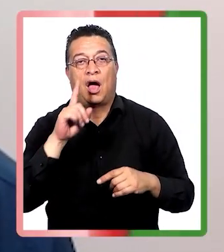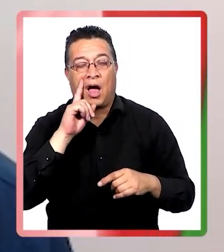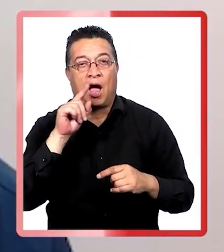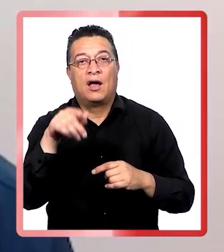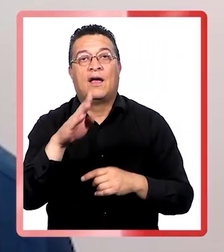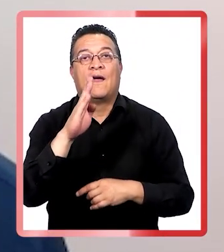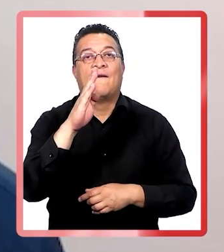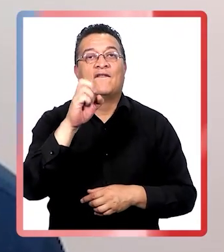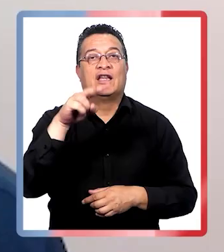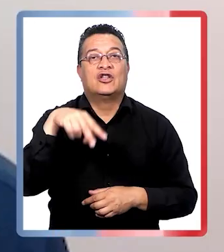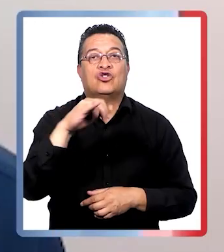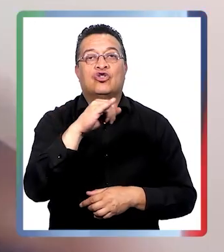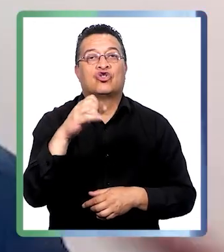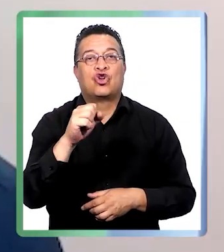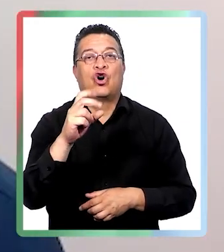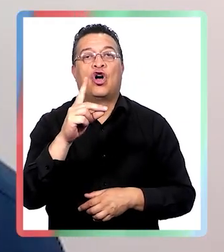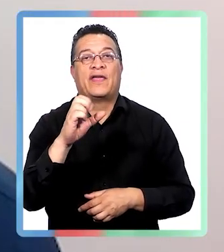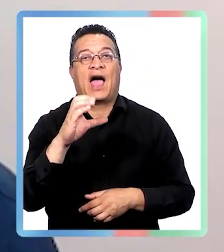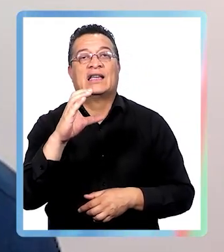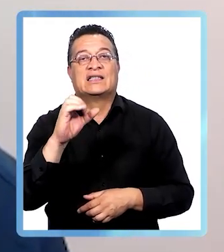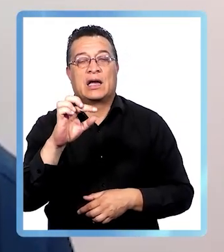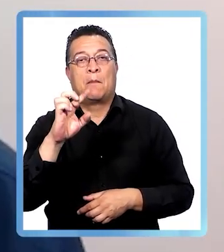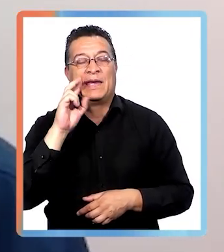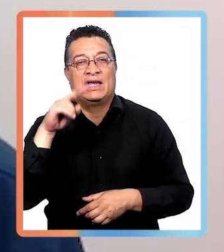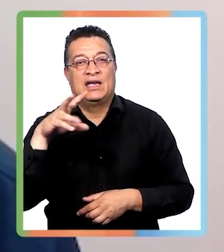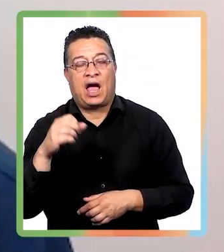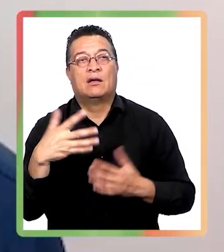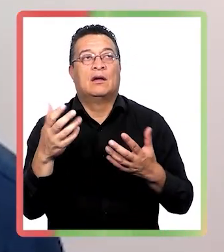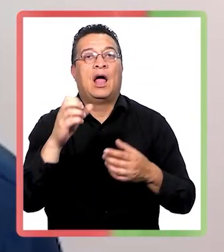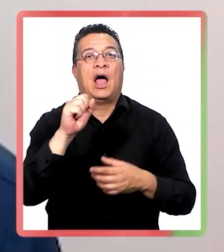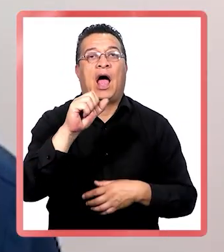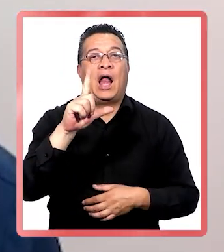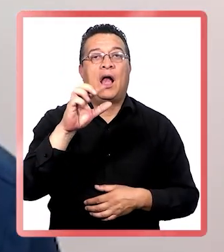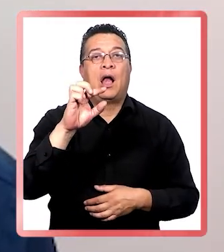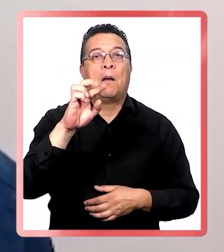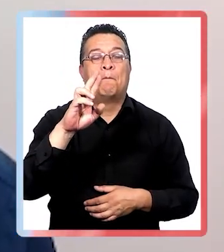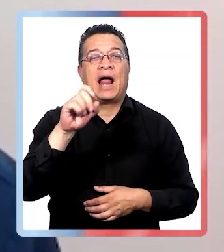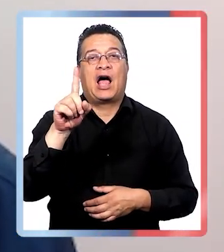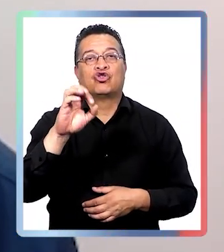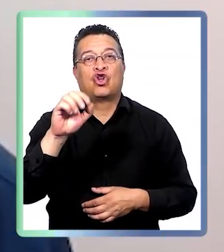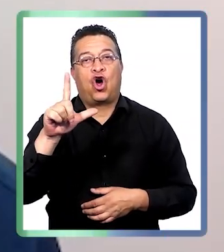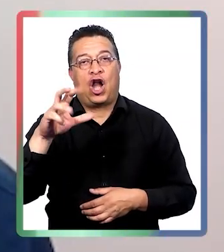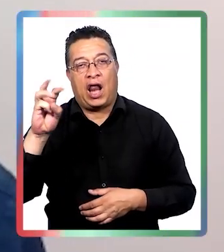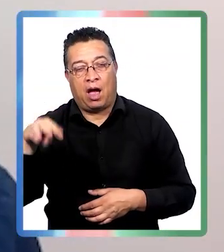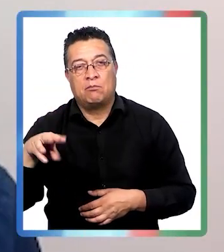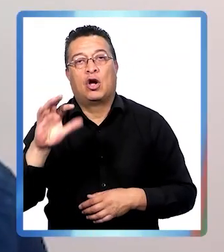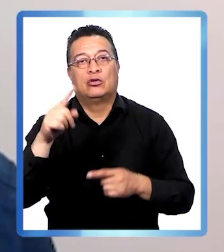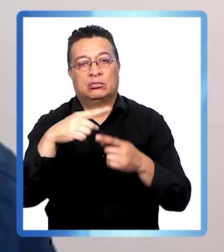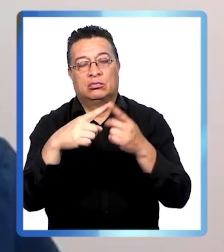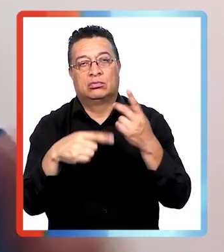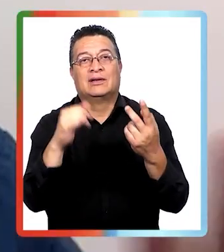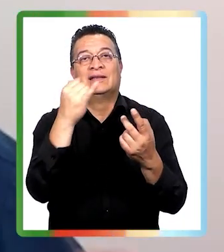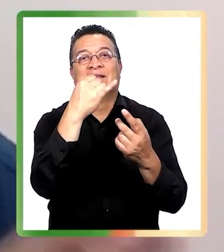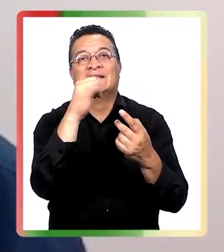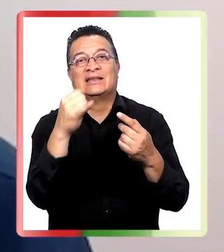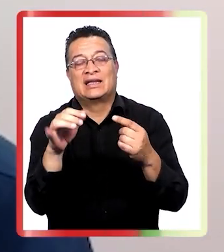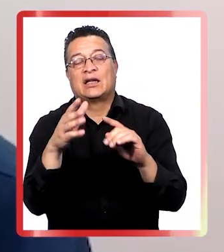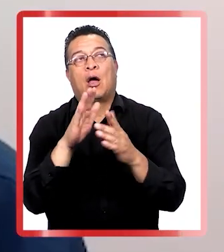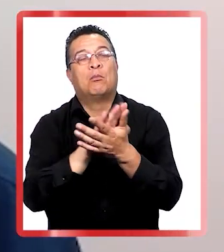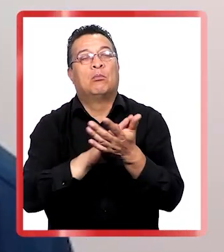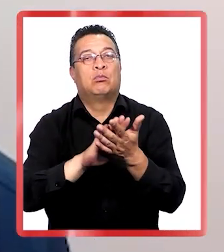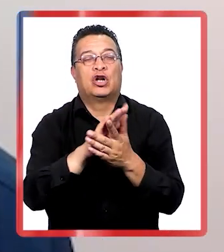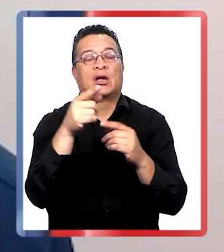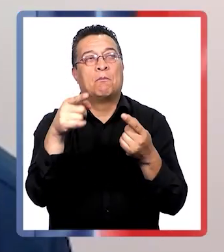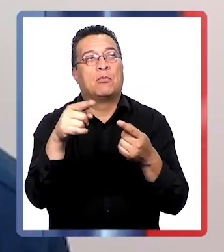típicos familia de las benzodiazepinas, típico alprazolam, clonazepam, y los de la familia Z,